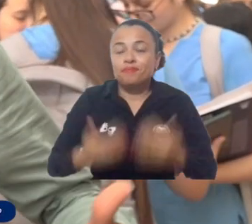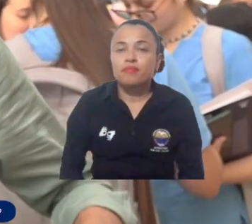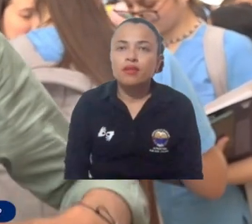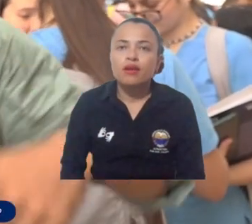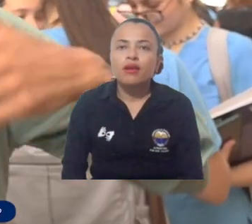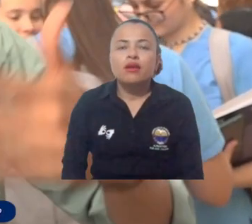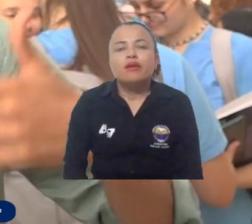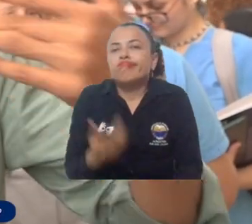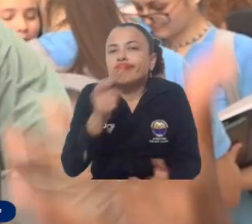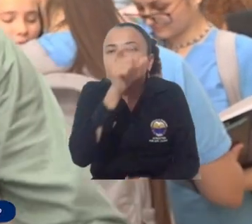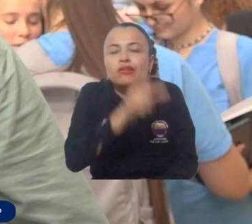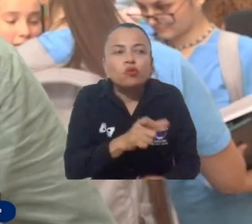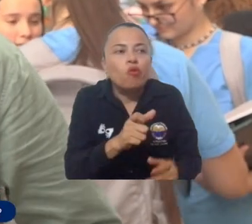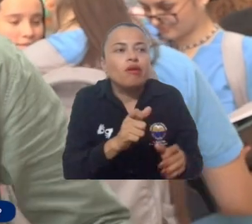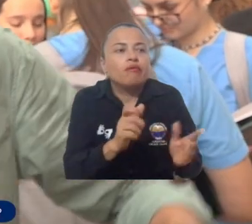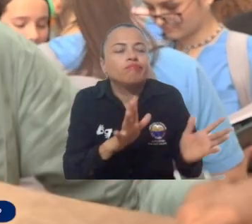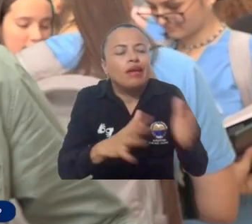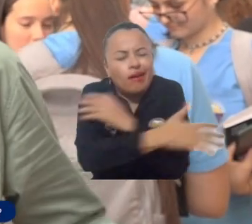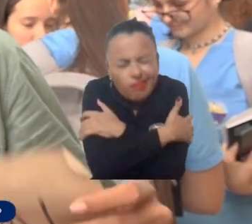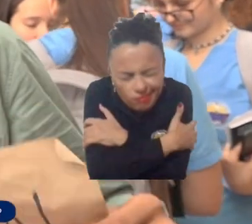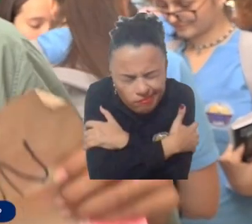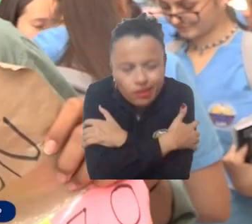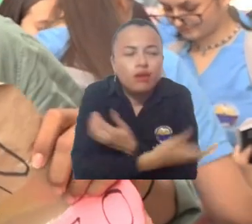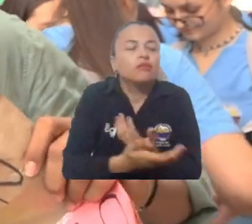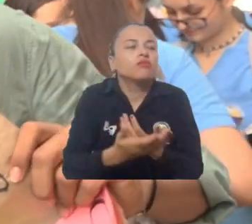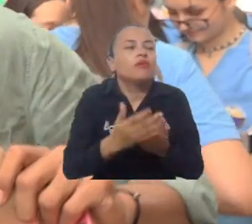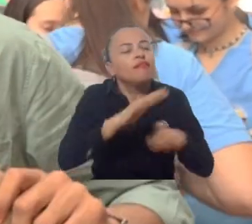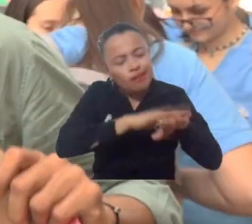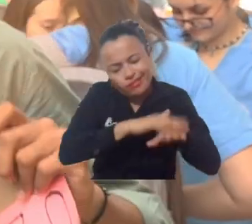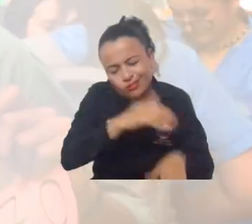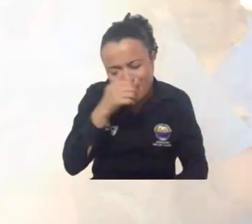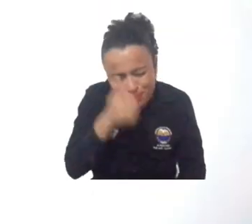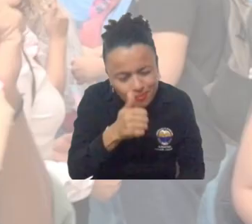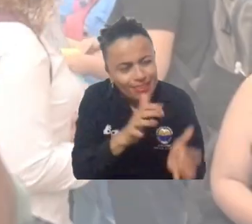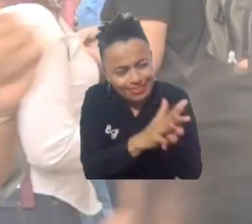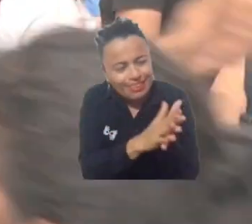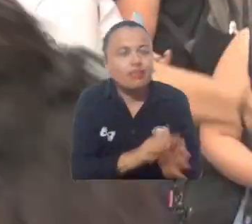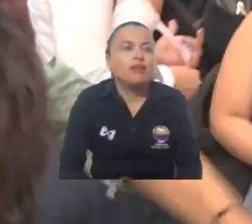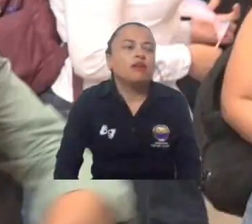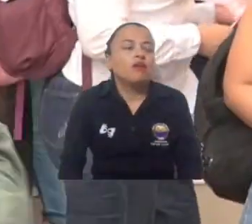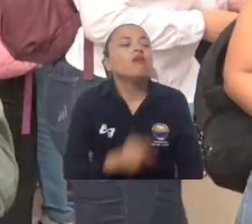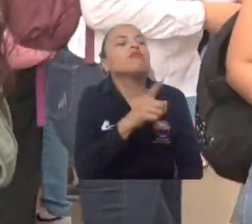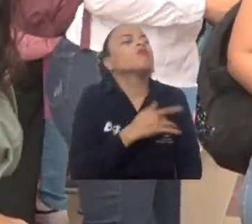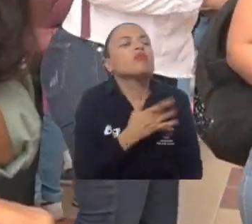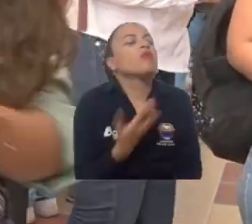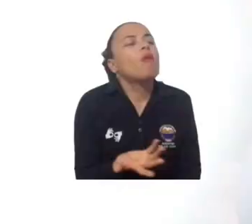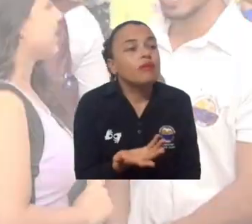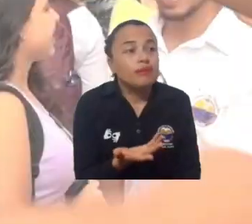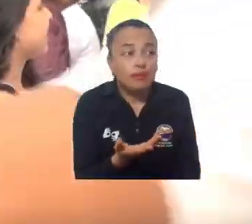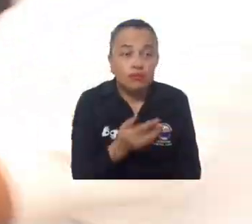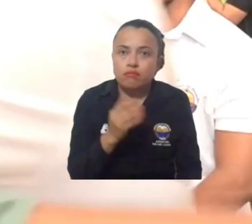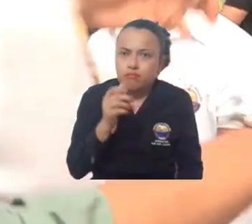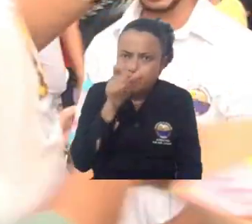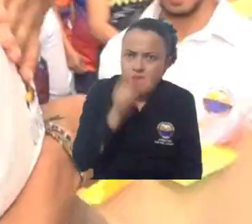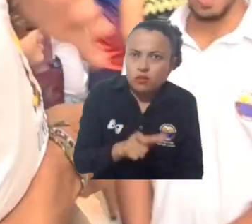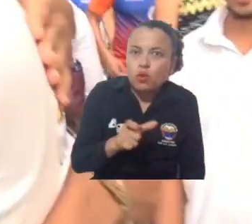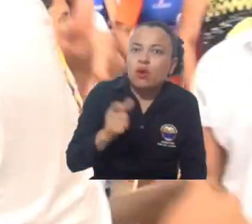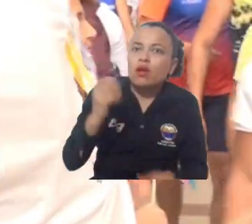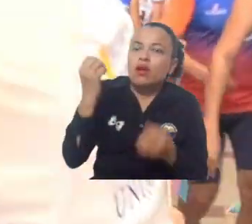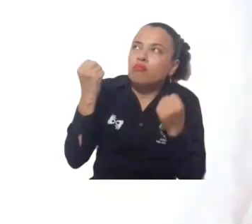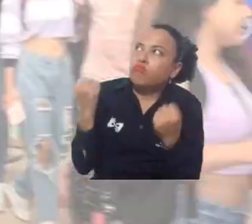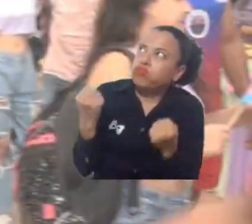el ánimo a una persona decirle que todo va a estar bien preguntarle cómo se siente puede hacer la diferencia en el sentido de un día pesado